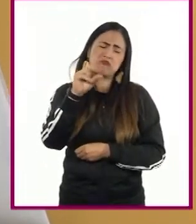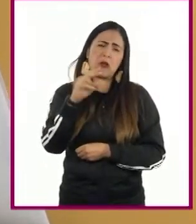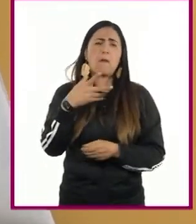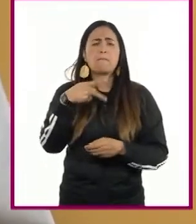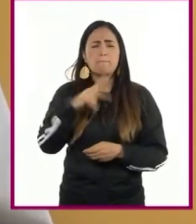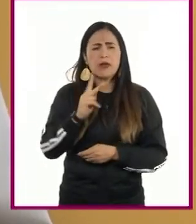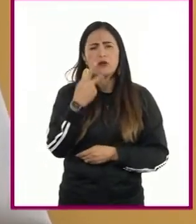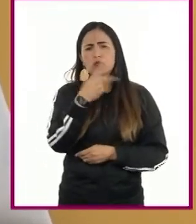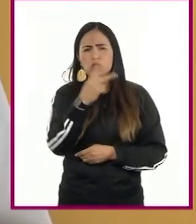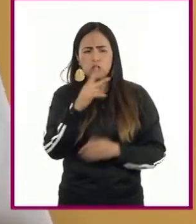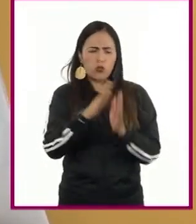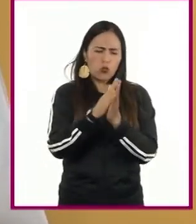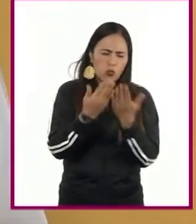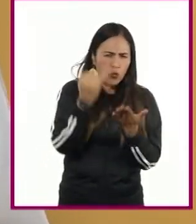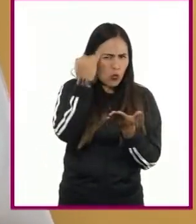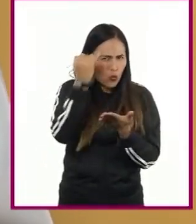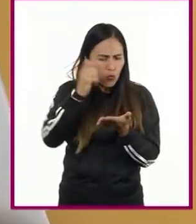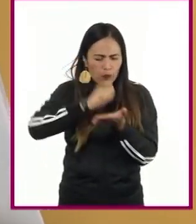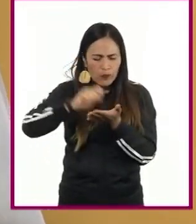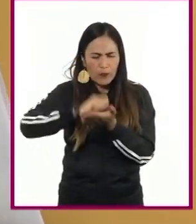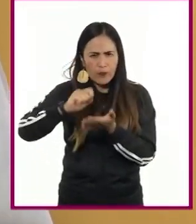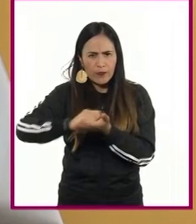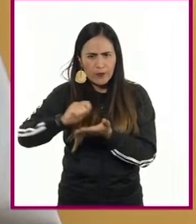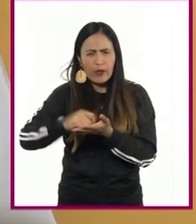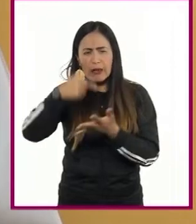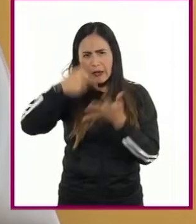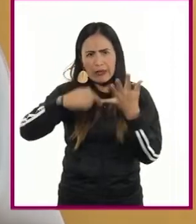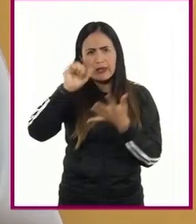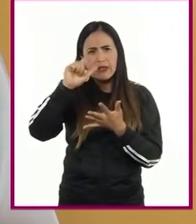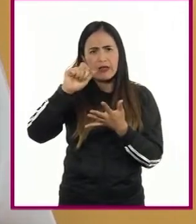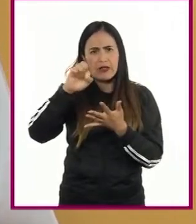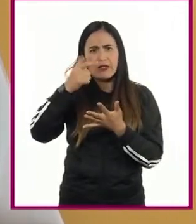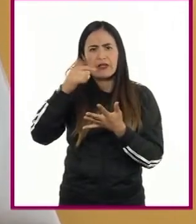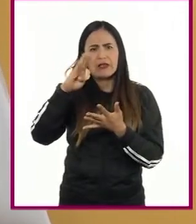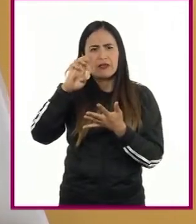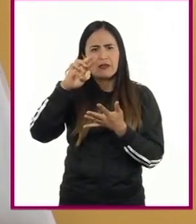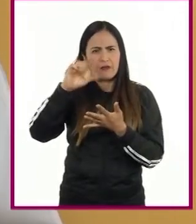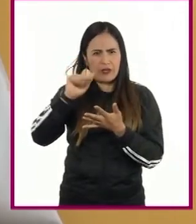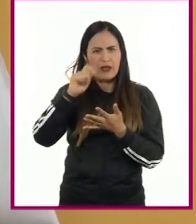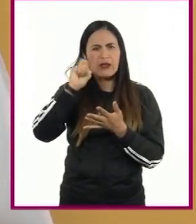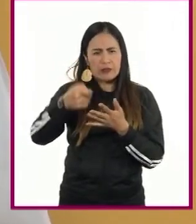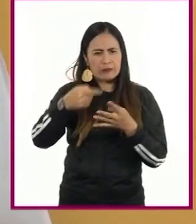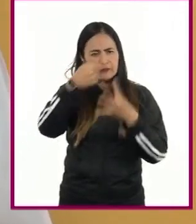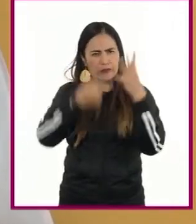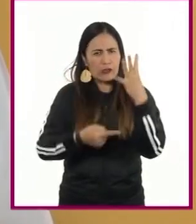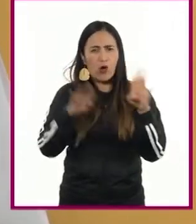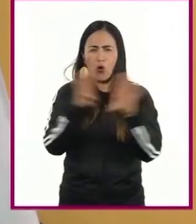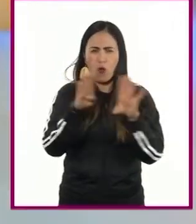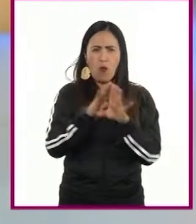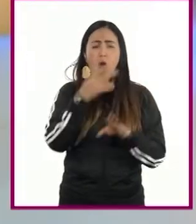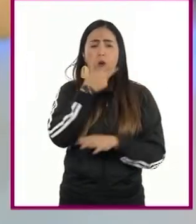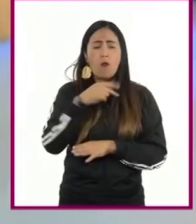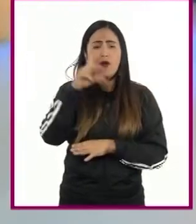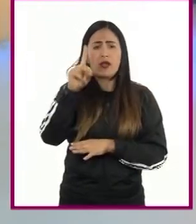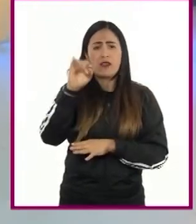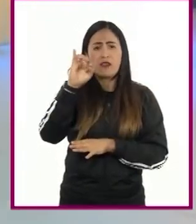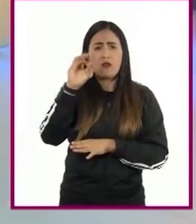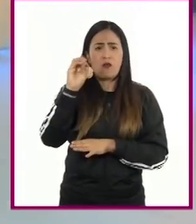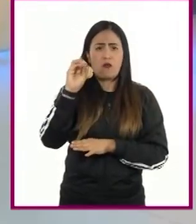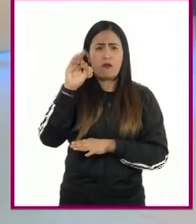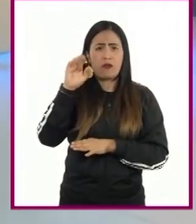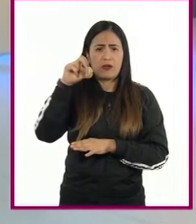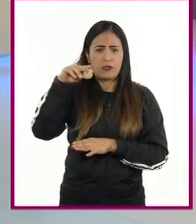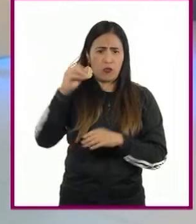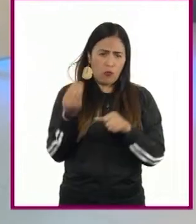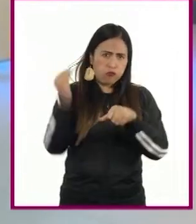podemos saber que el punto culminante del álgebra greco-alejandrina se alcanza con Diofanto. Un problema